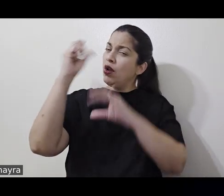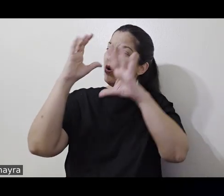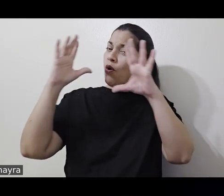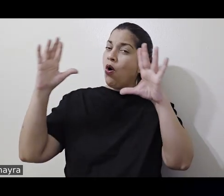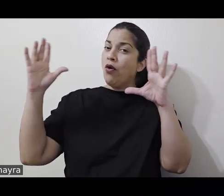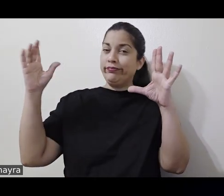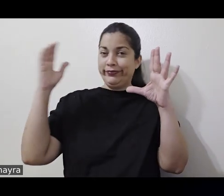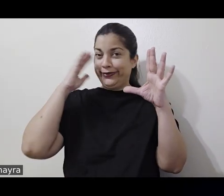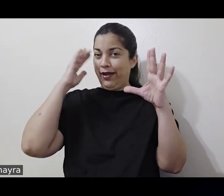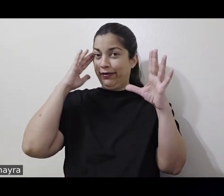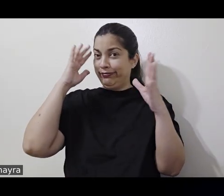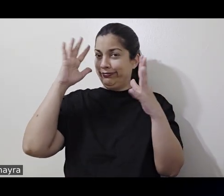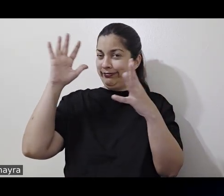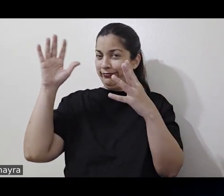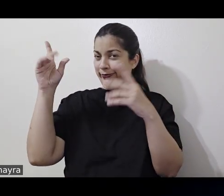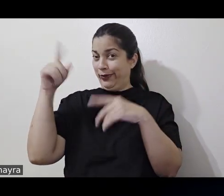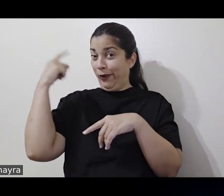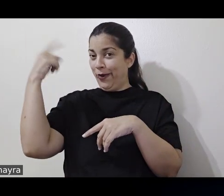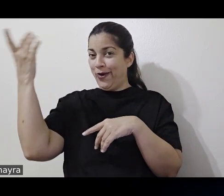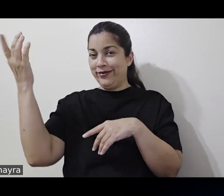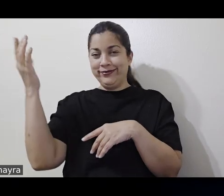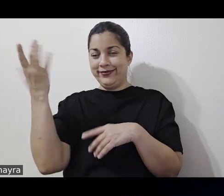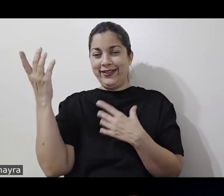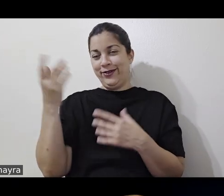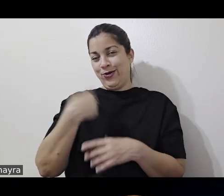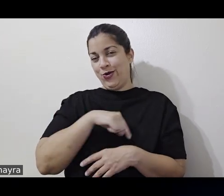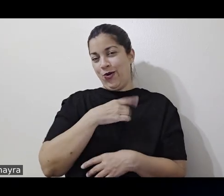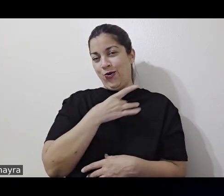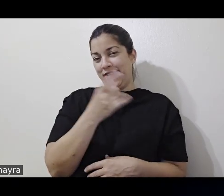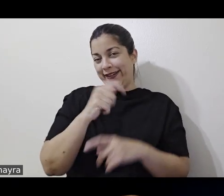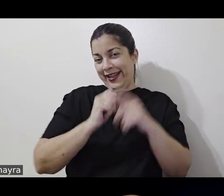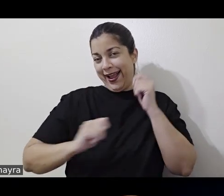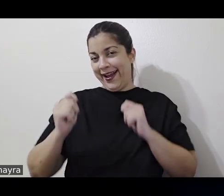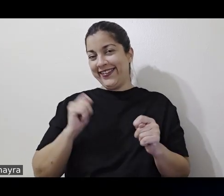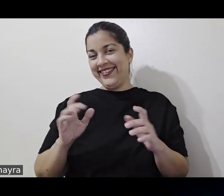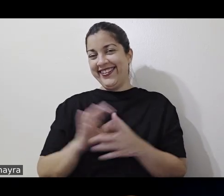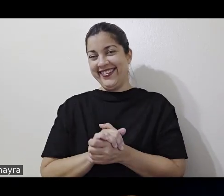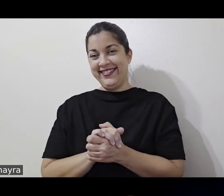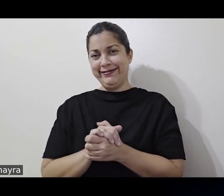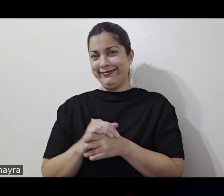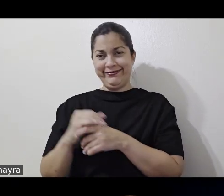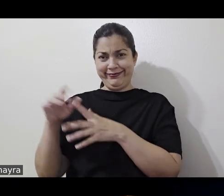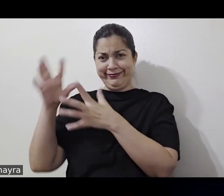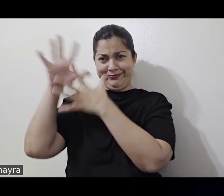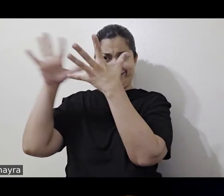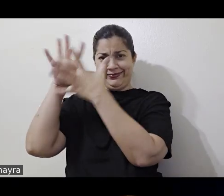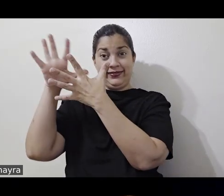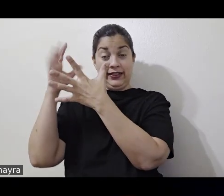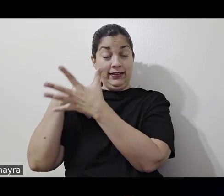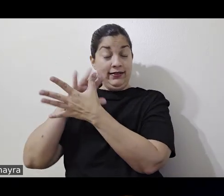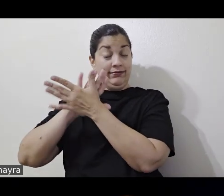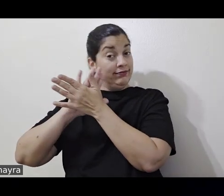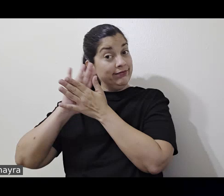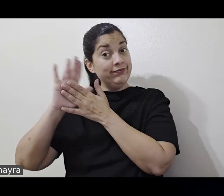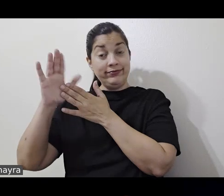sueños disparatados que a veces tenemos nosotros, los que nos gusta el teatro y la escritura. Disparatados que son chulísimos,